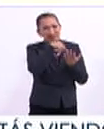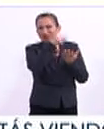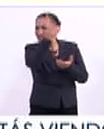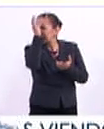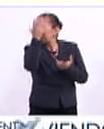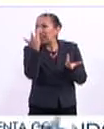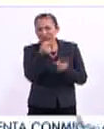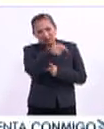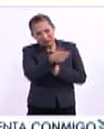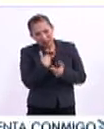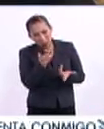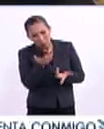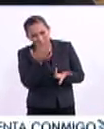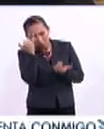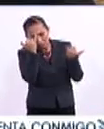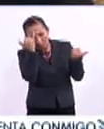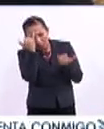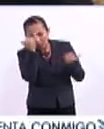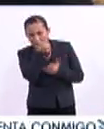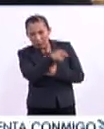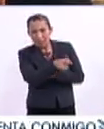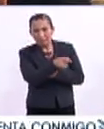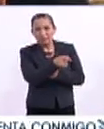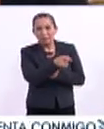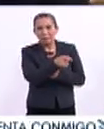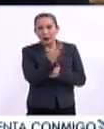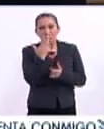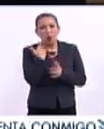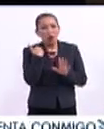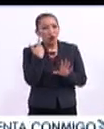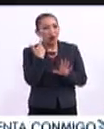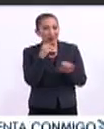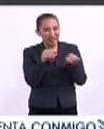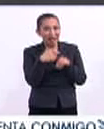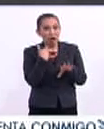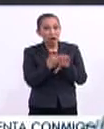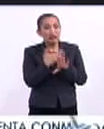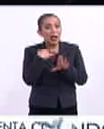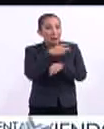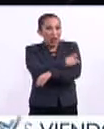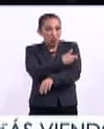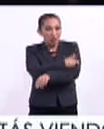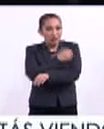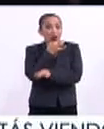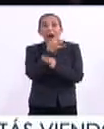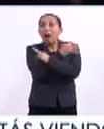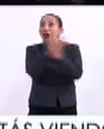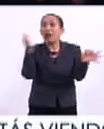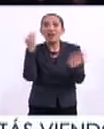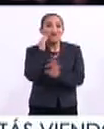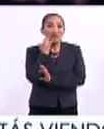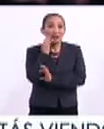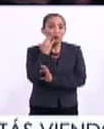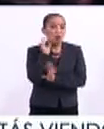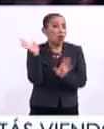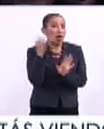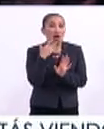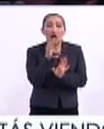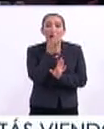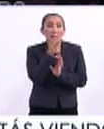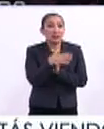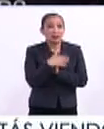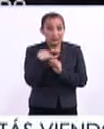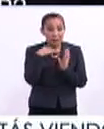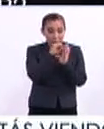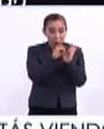se hacen como falsas nociones como el movimiento antivacunas, que creció muchísimo a partir de un post de Facebook, que de hecho fue